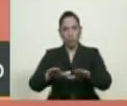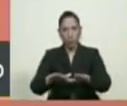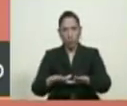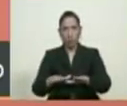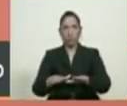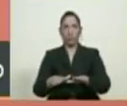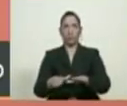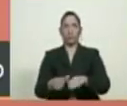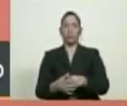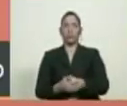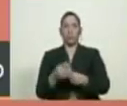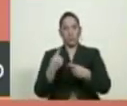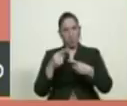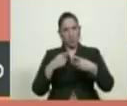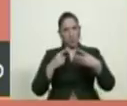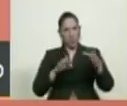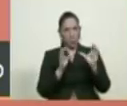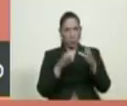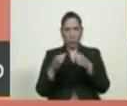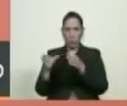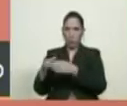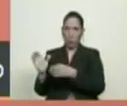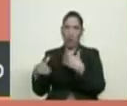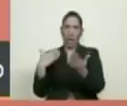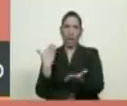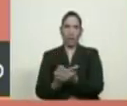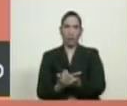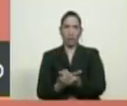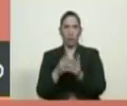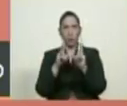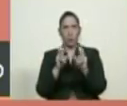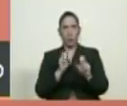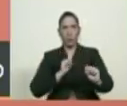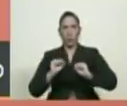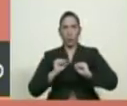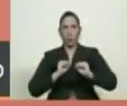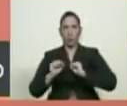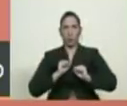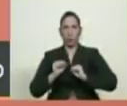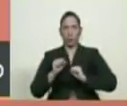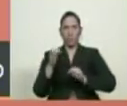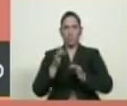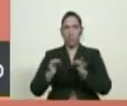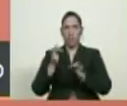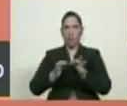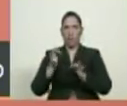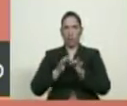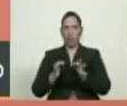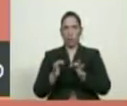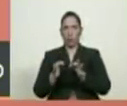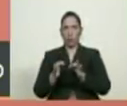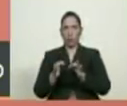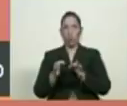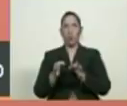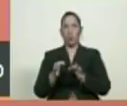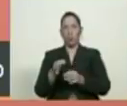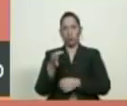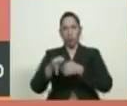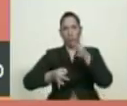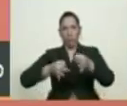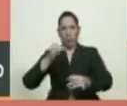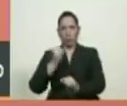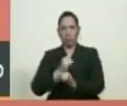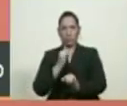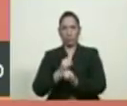metalúrgico, y así hasta llegar al más nuevo motor, que es el motor del petro, el motor de las criptomonedas y del minado